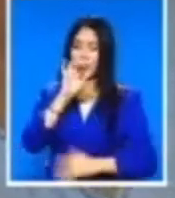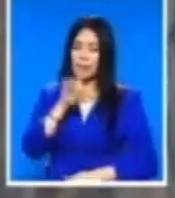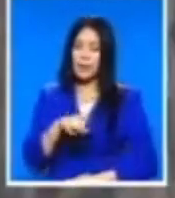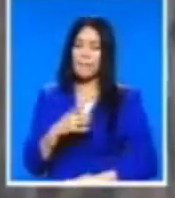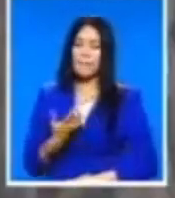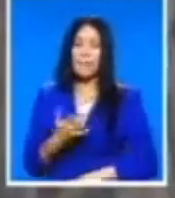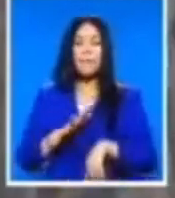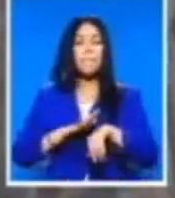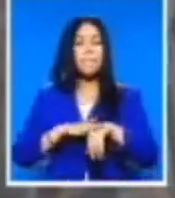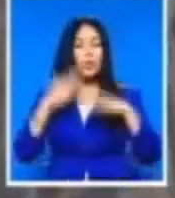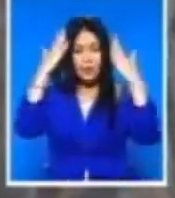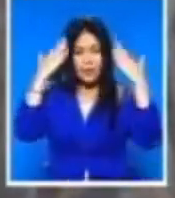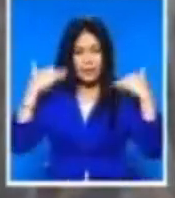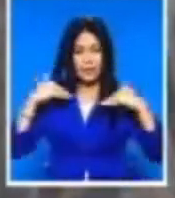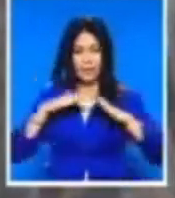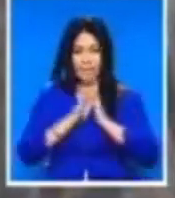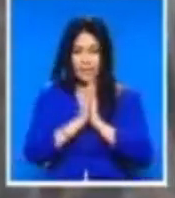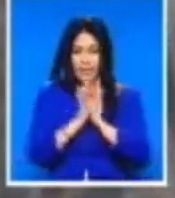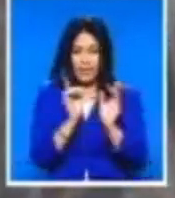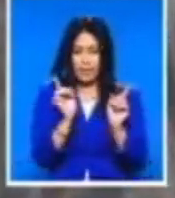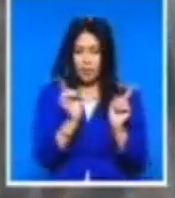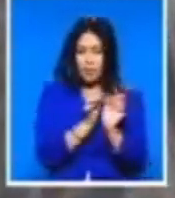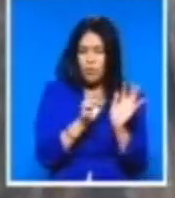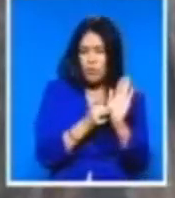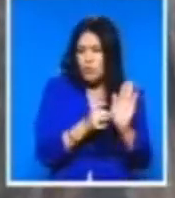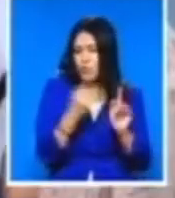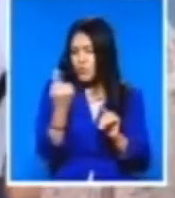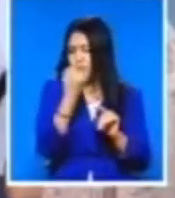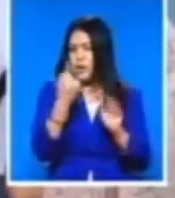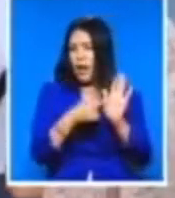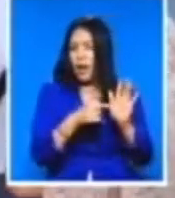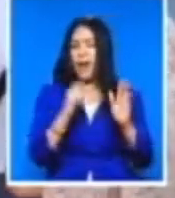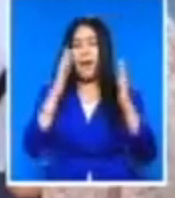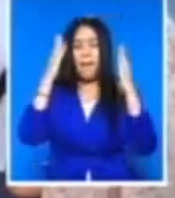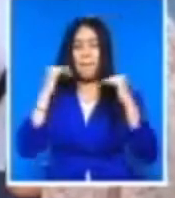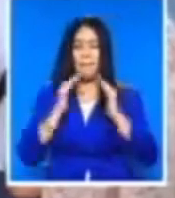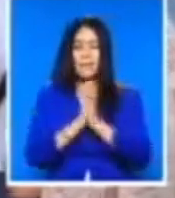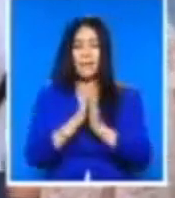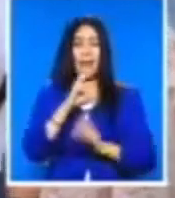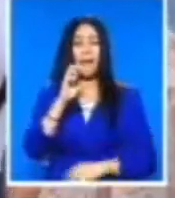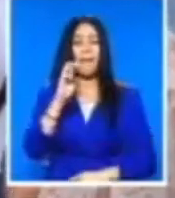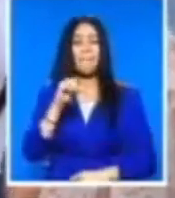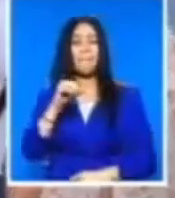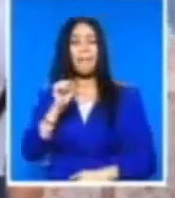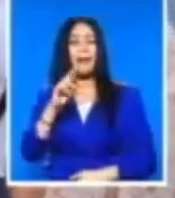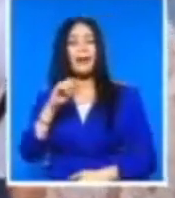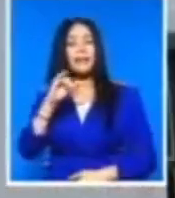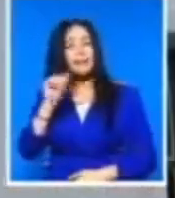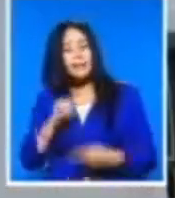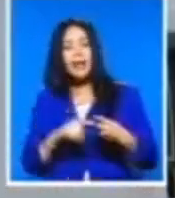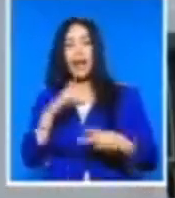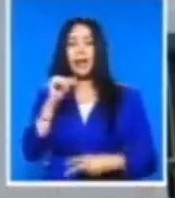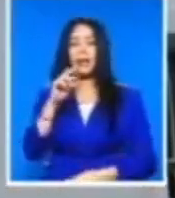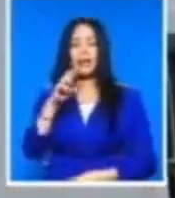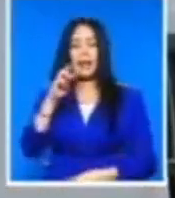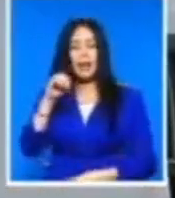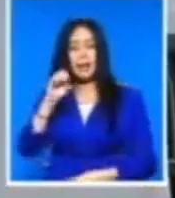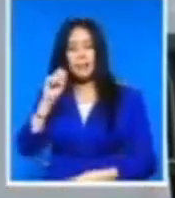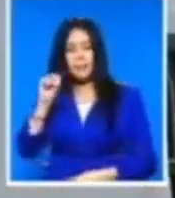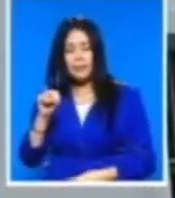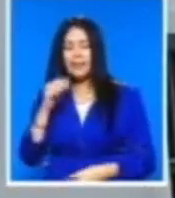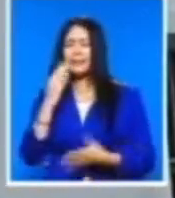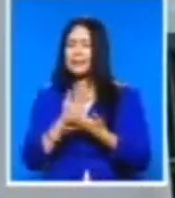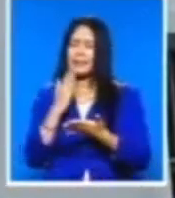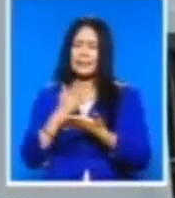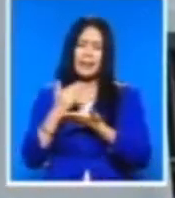se reduce en una sola, pero la Virgen María, la Virgen del Carmen, siempre nos van a hacer los milagros que nosotros le